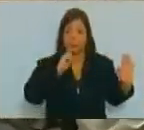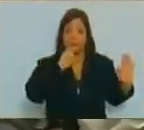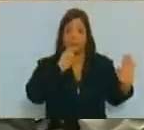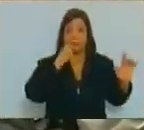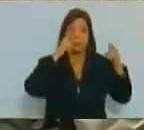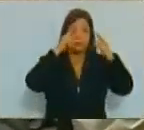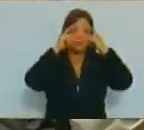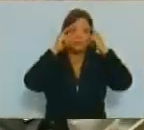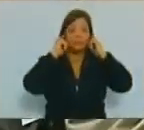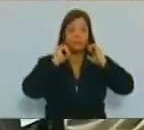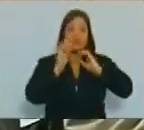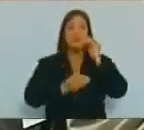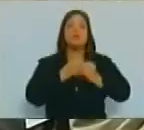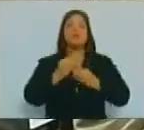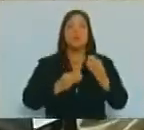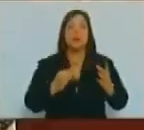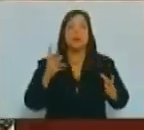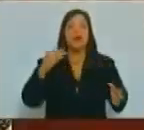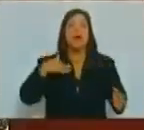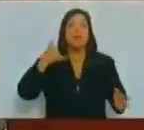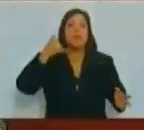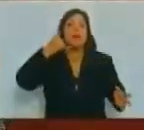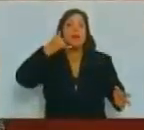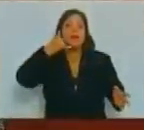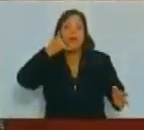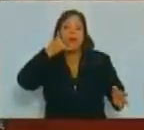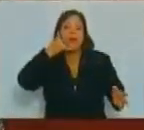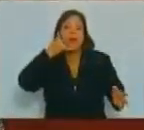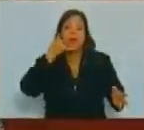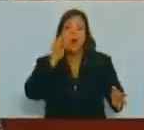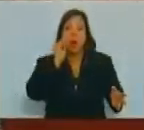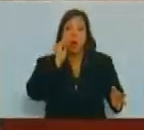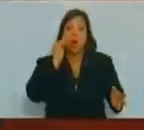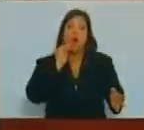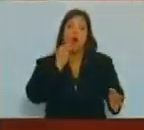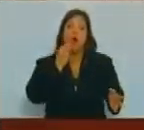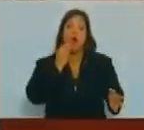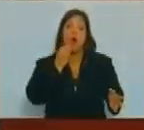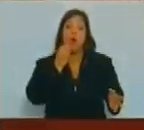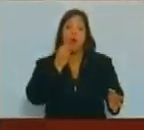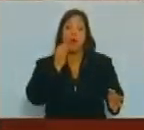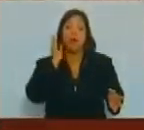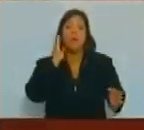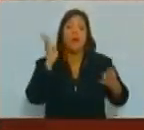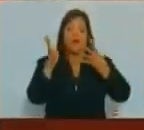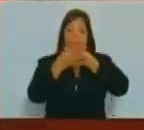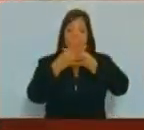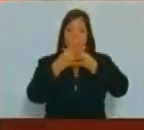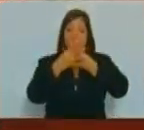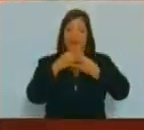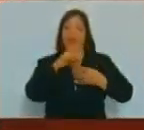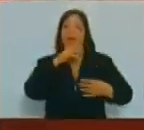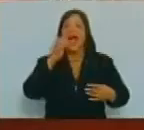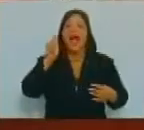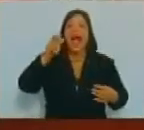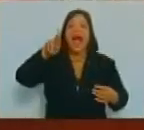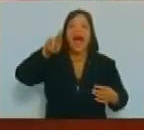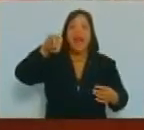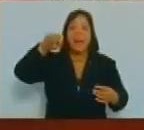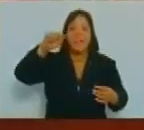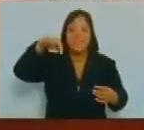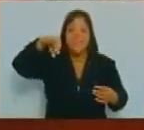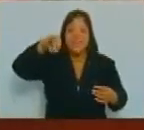creen que hacen mucho bueno a mí me llamó esa joven que estaba privada de libertad en el inof araminta gonzález